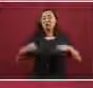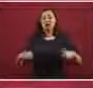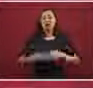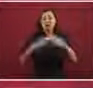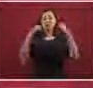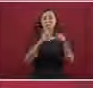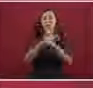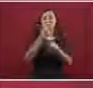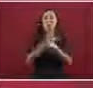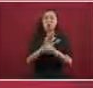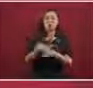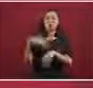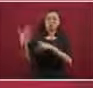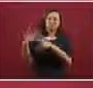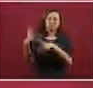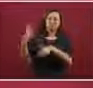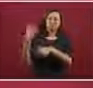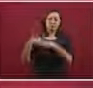este huracán,